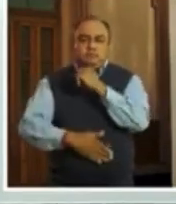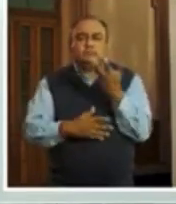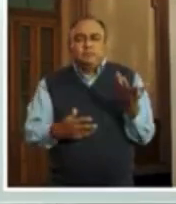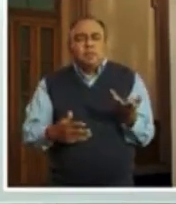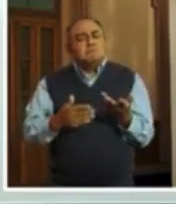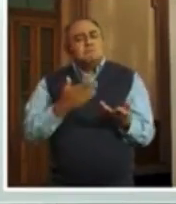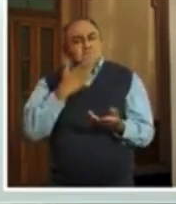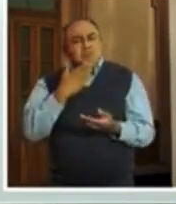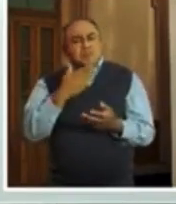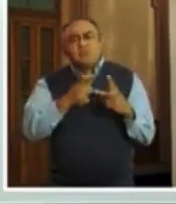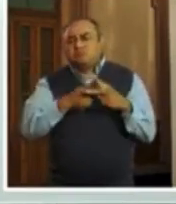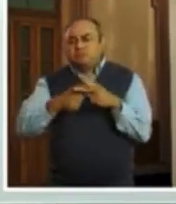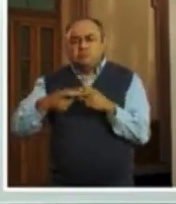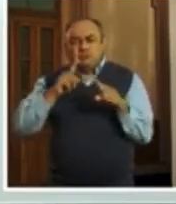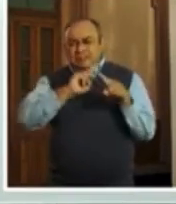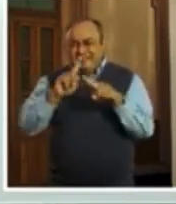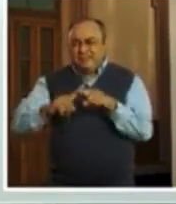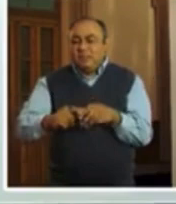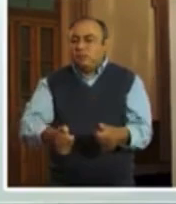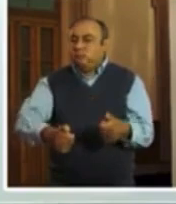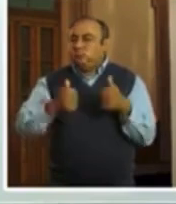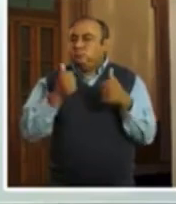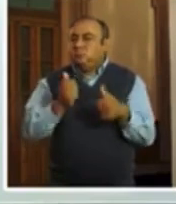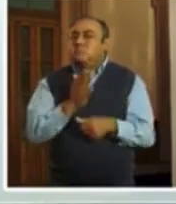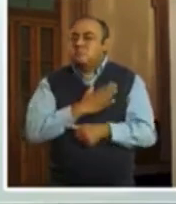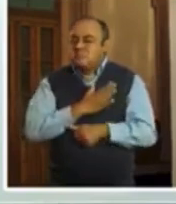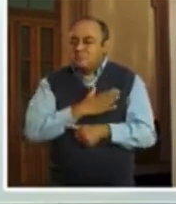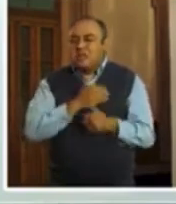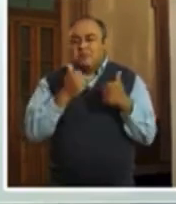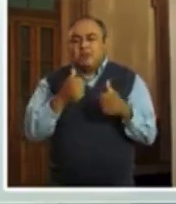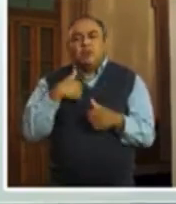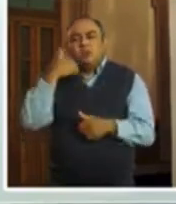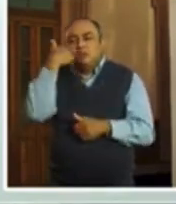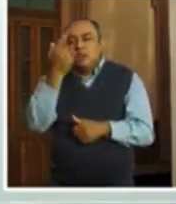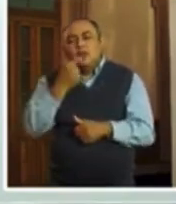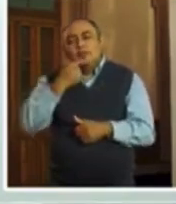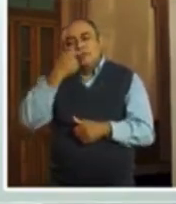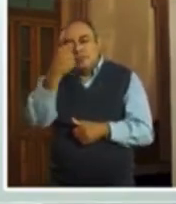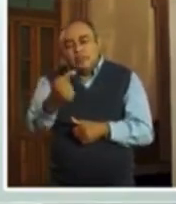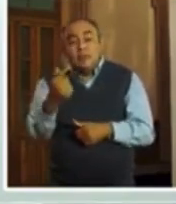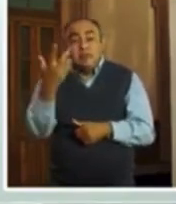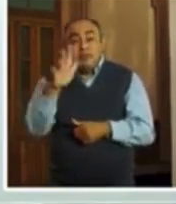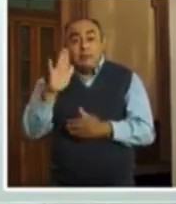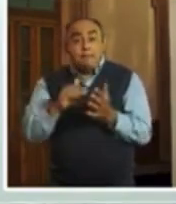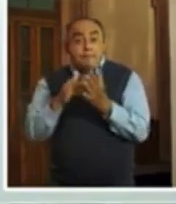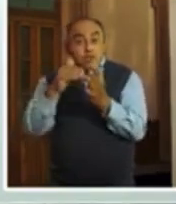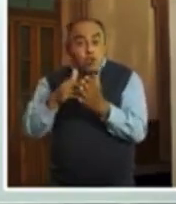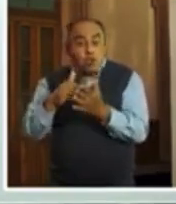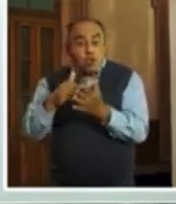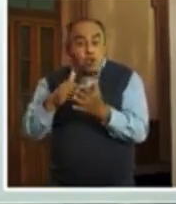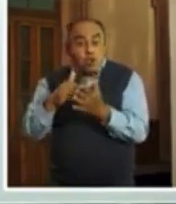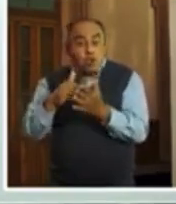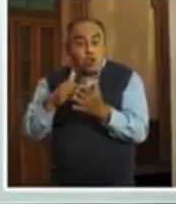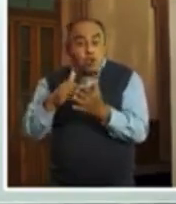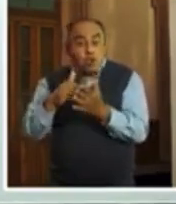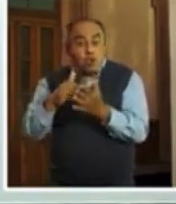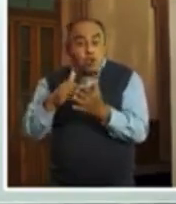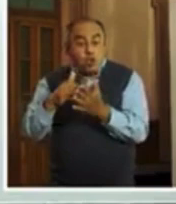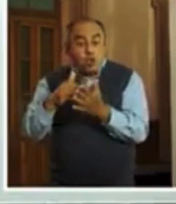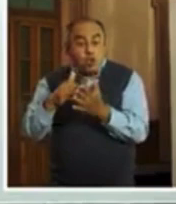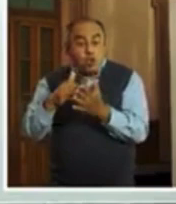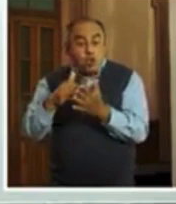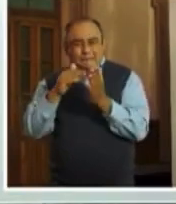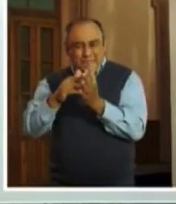millones de dosis de vacunas contra el cob y 19 10 millones de dosis aplicadas y 5 en esta administración